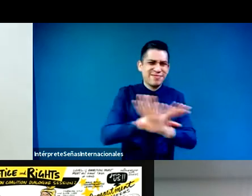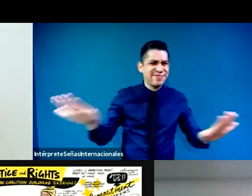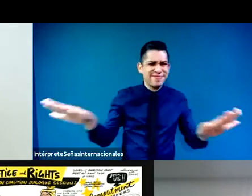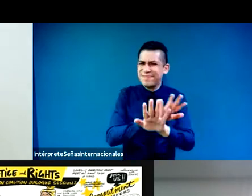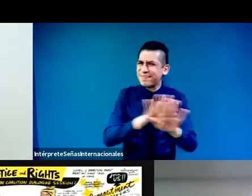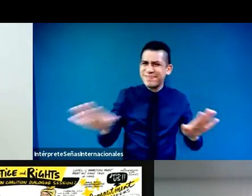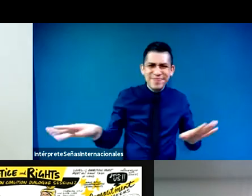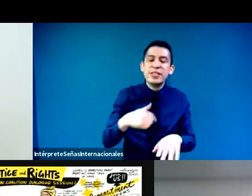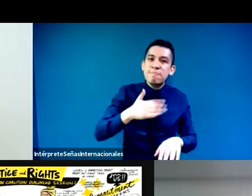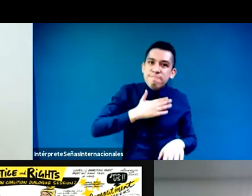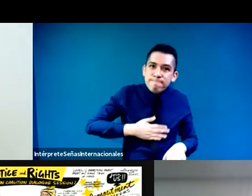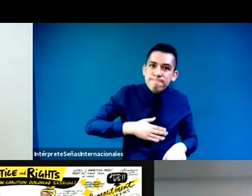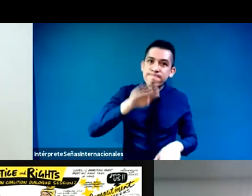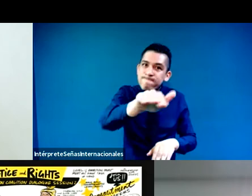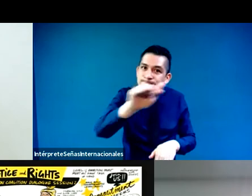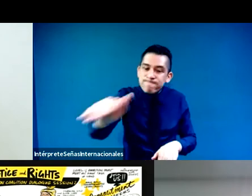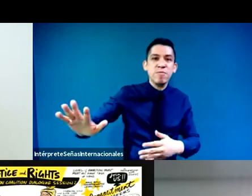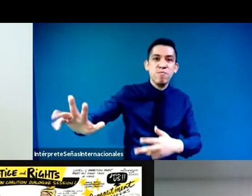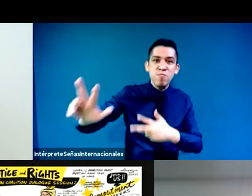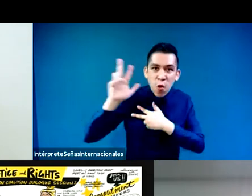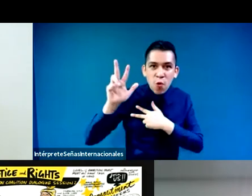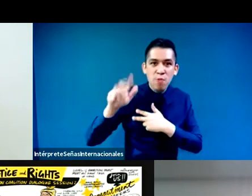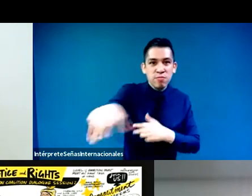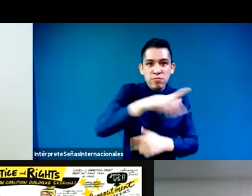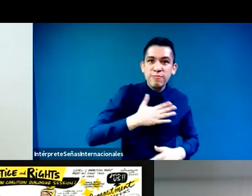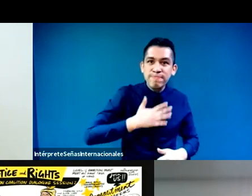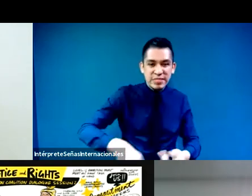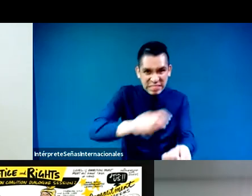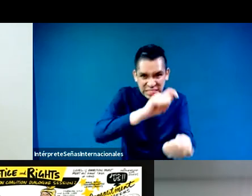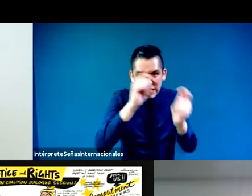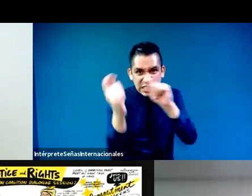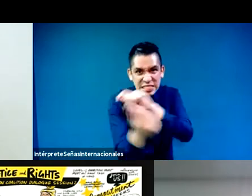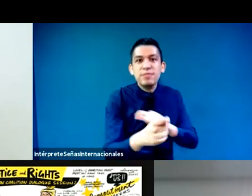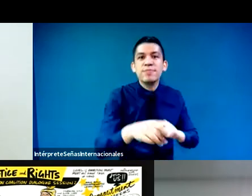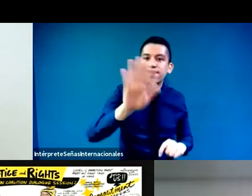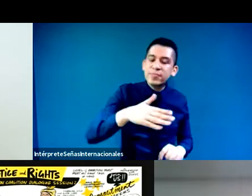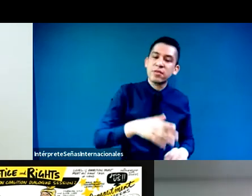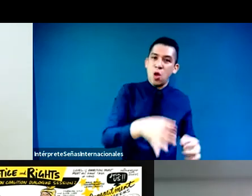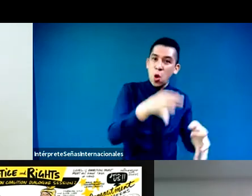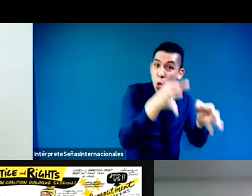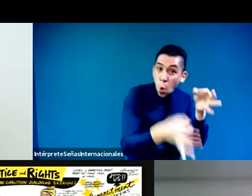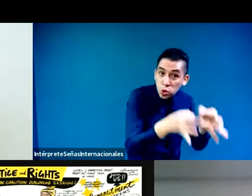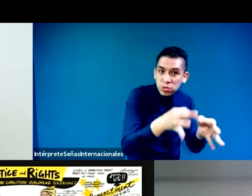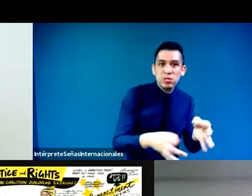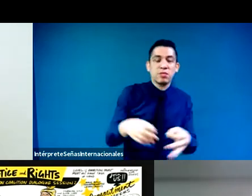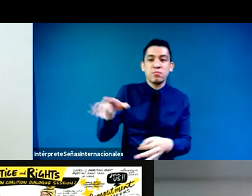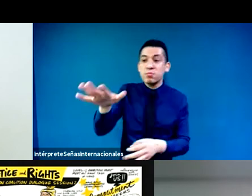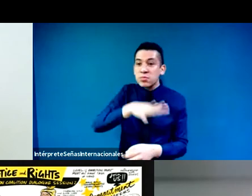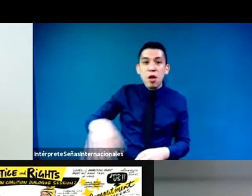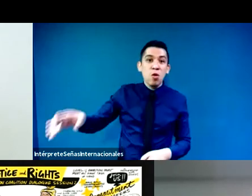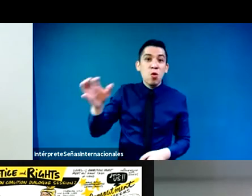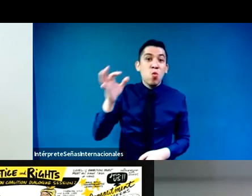se comprometan a hacer realidad la justicia económica de los derechos de las mujeres y de las niñas hoy